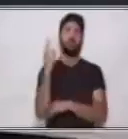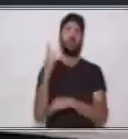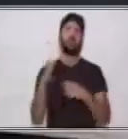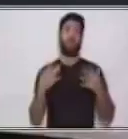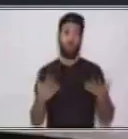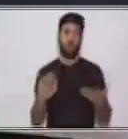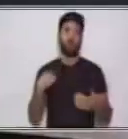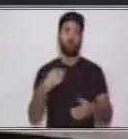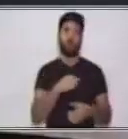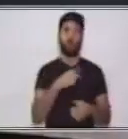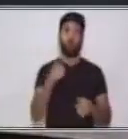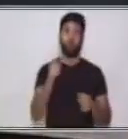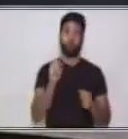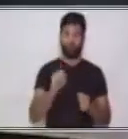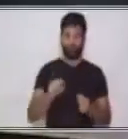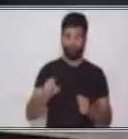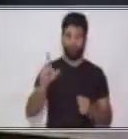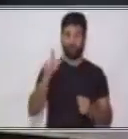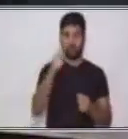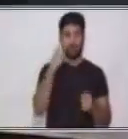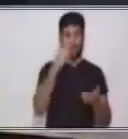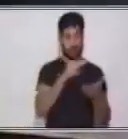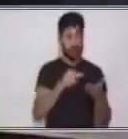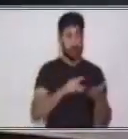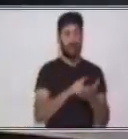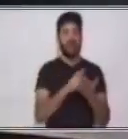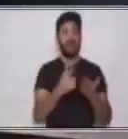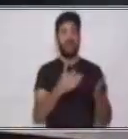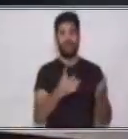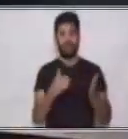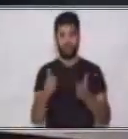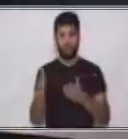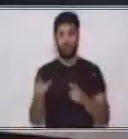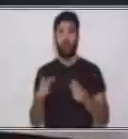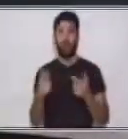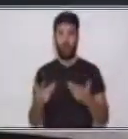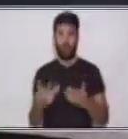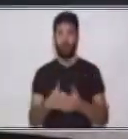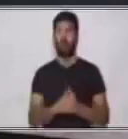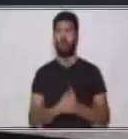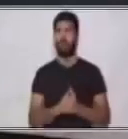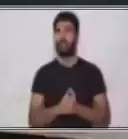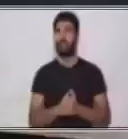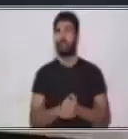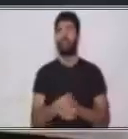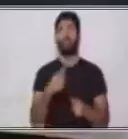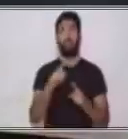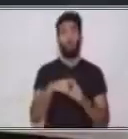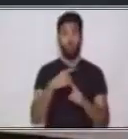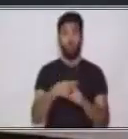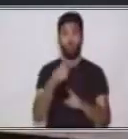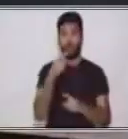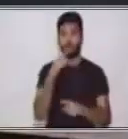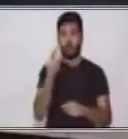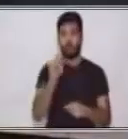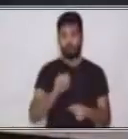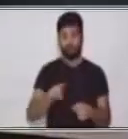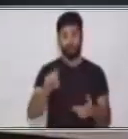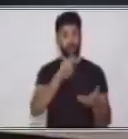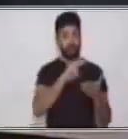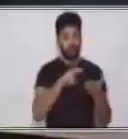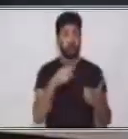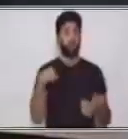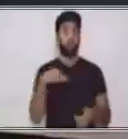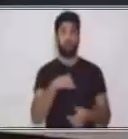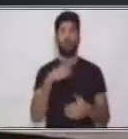podamos realizar un hábito de lectura. Lamentablemente, cuando hablamos de hábitos, sabemos que esto no es innato. ¿Qué quiere decir eso? De que nosotros